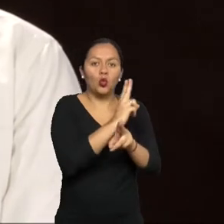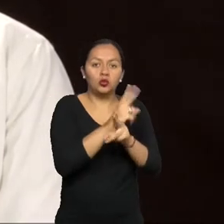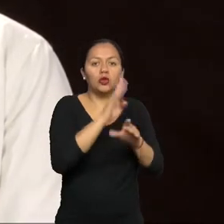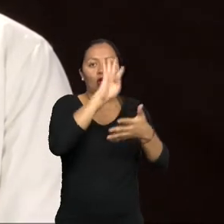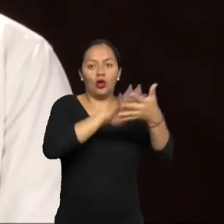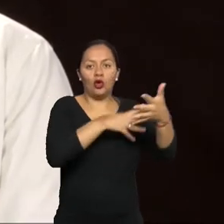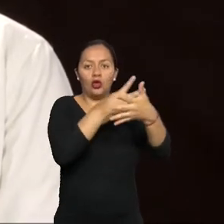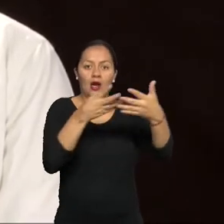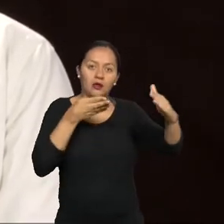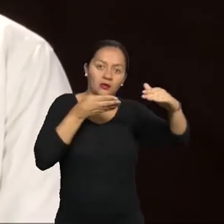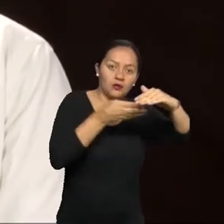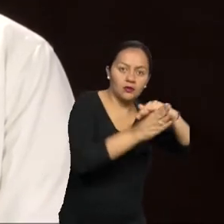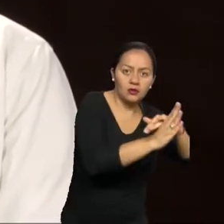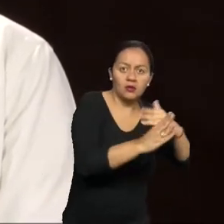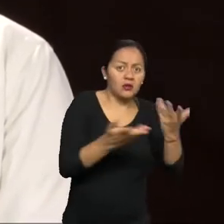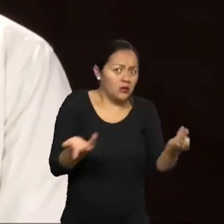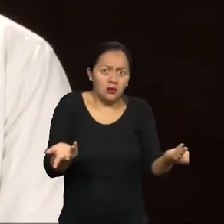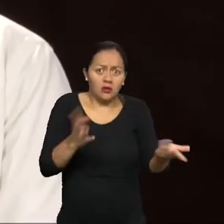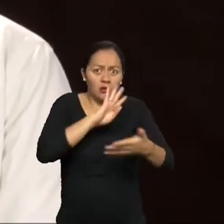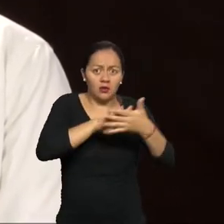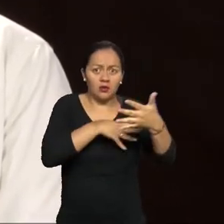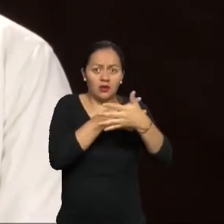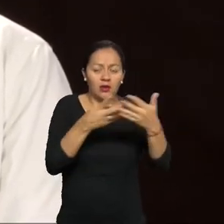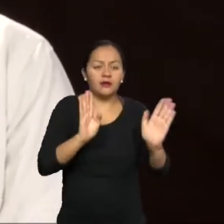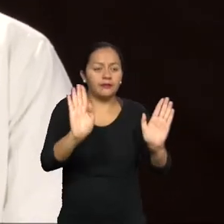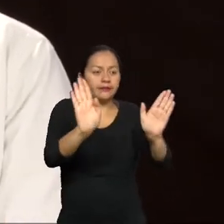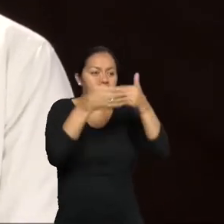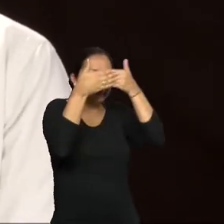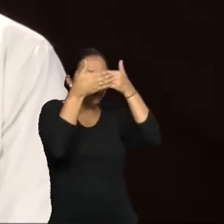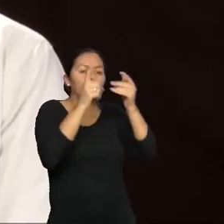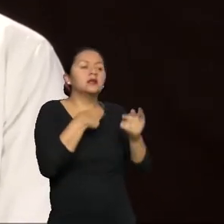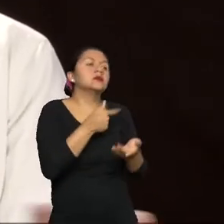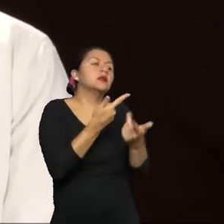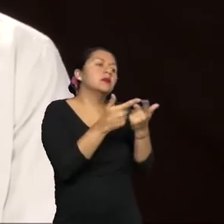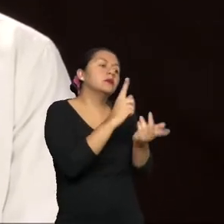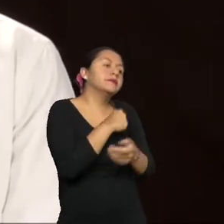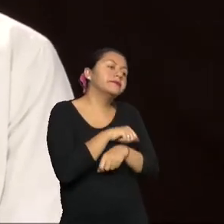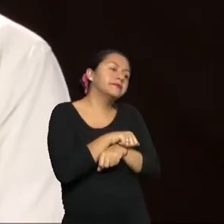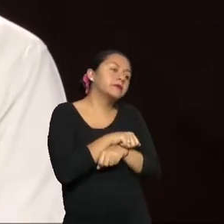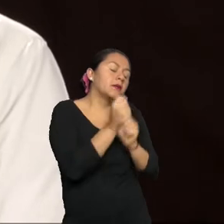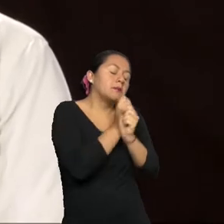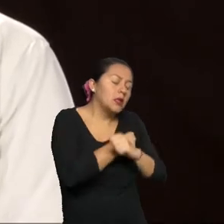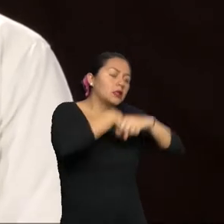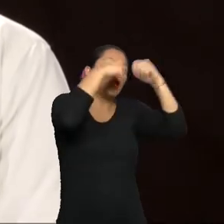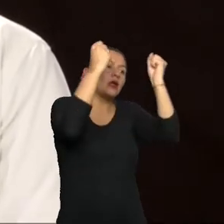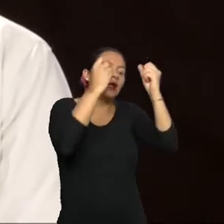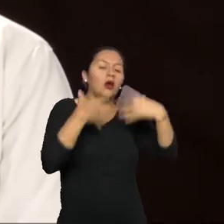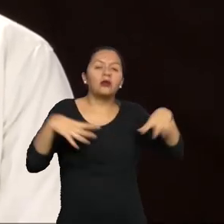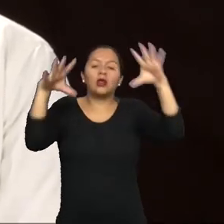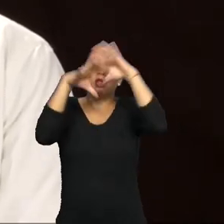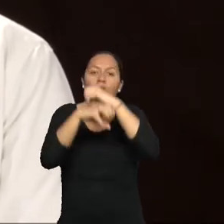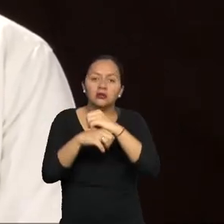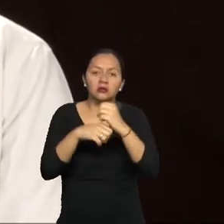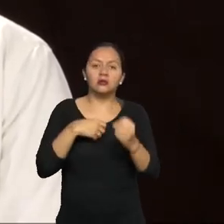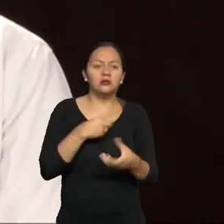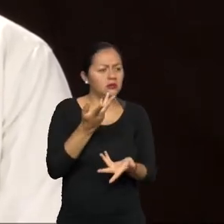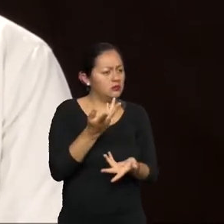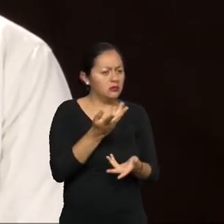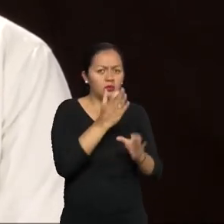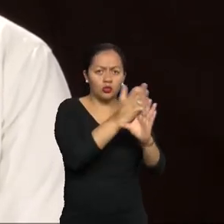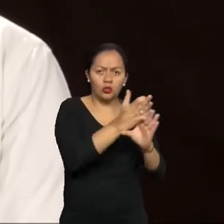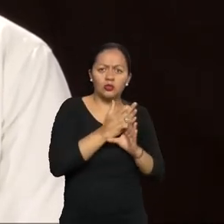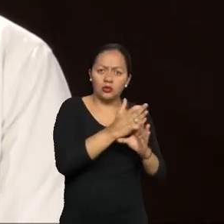comunes y corrientes, no esperando que se desocupen, no madrugaditos, no de noche, sino en horarios realmente